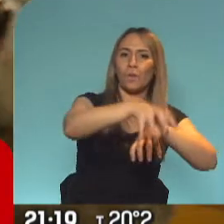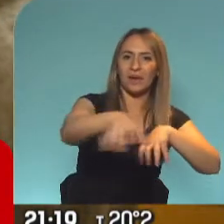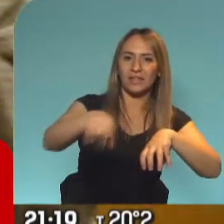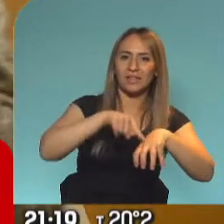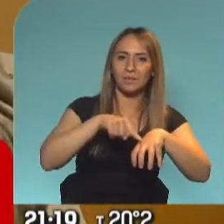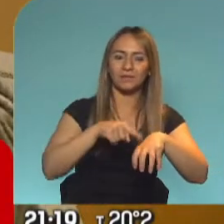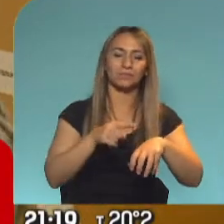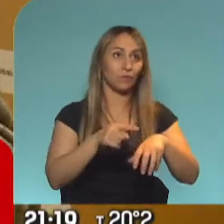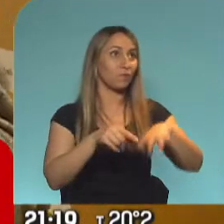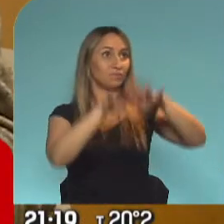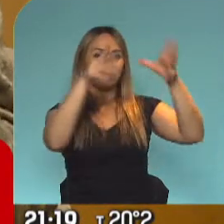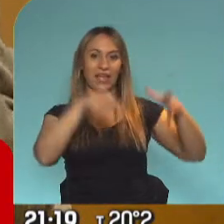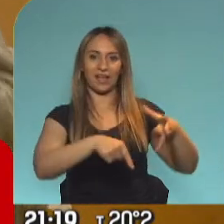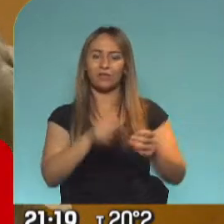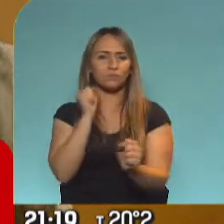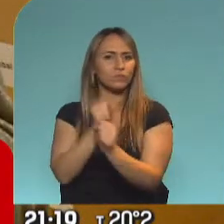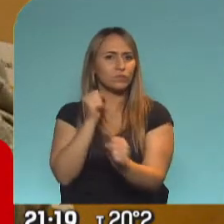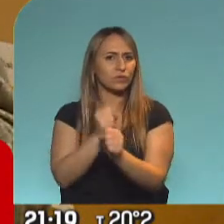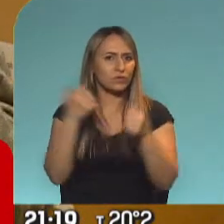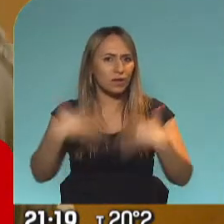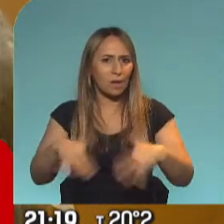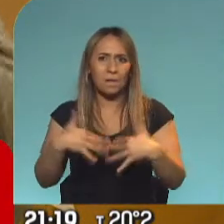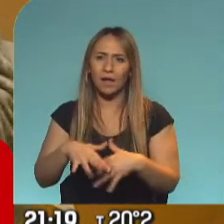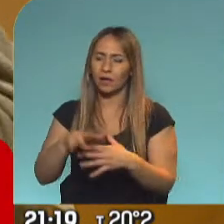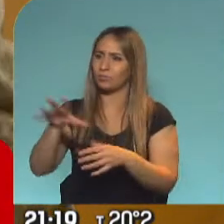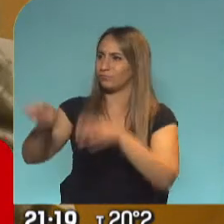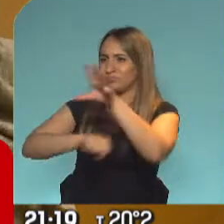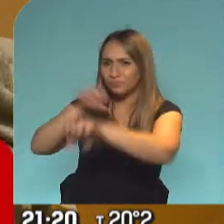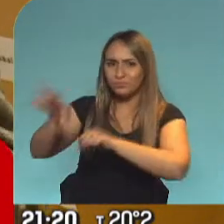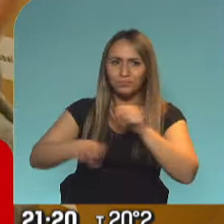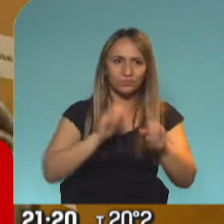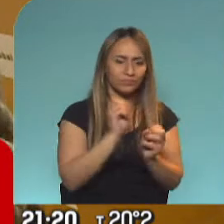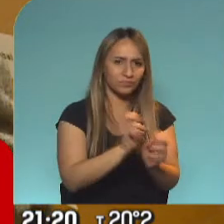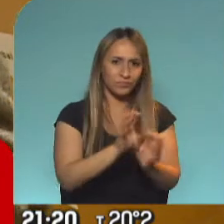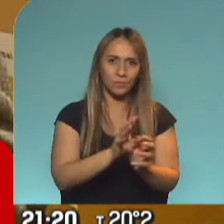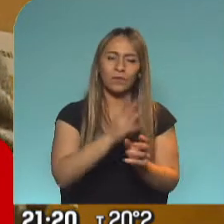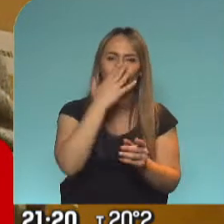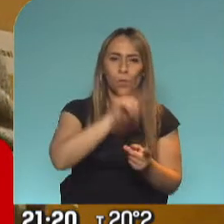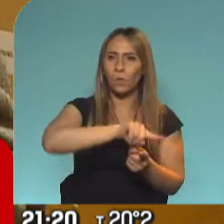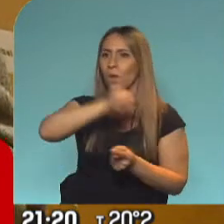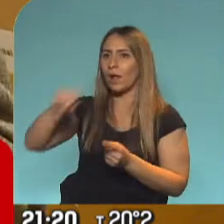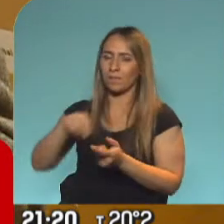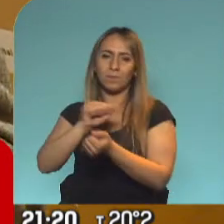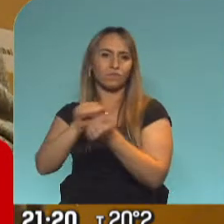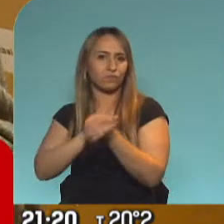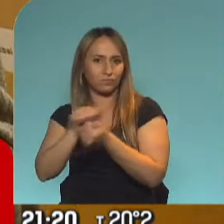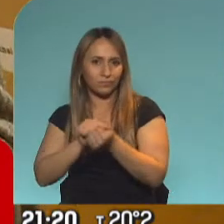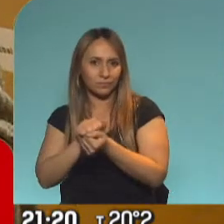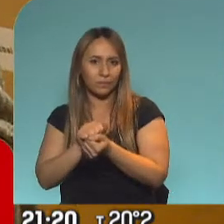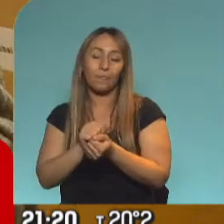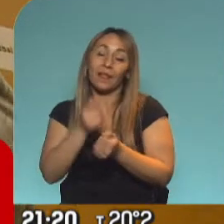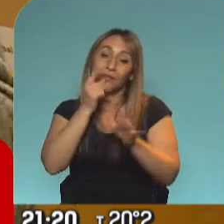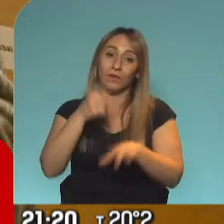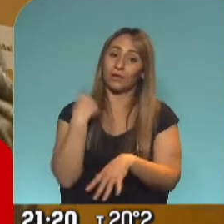un trabajo encomiable los devuelven al ciclo productivo. Aunque si tomáramos más